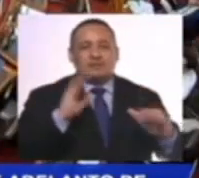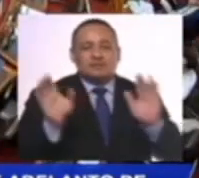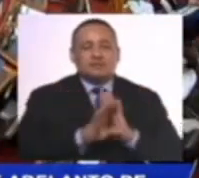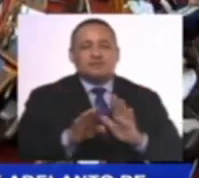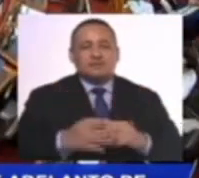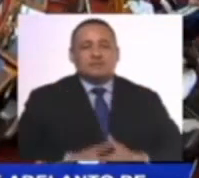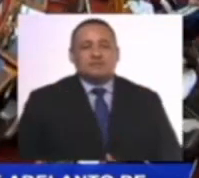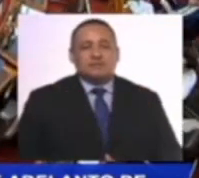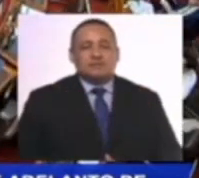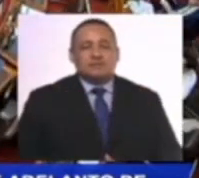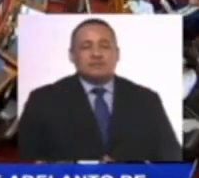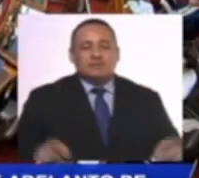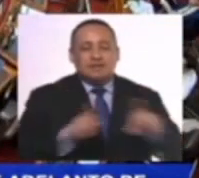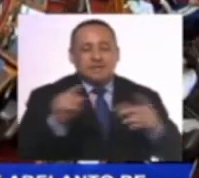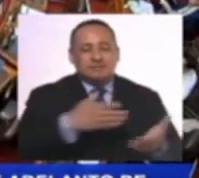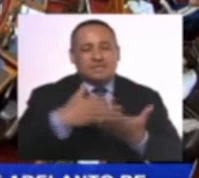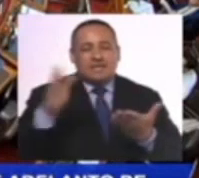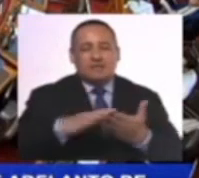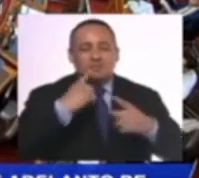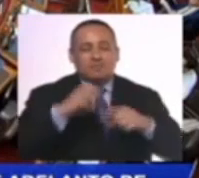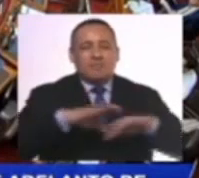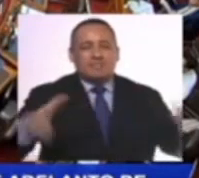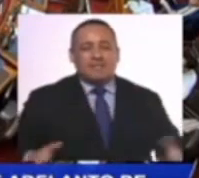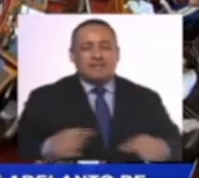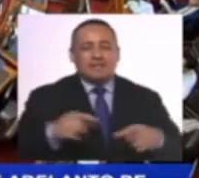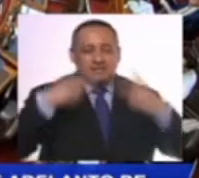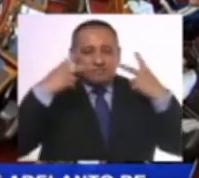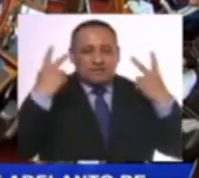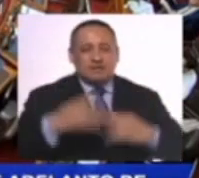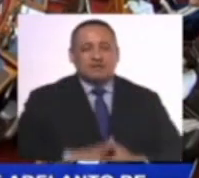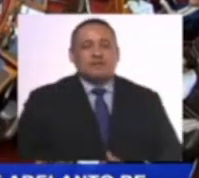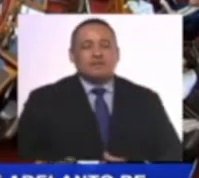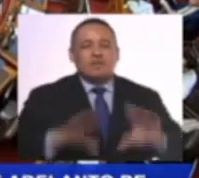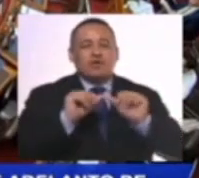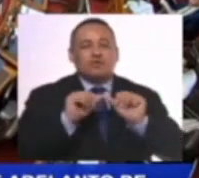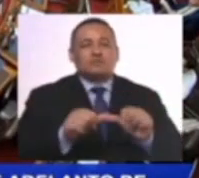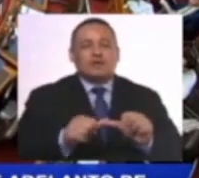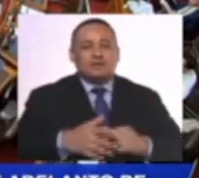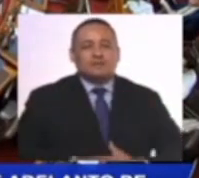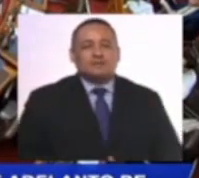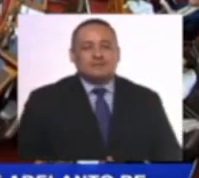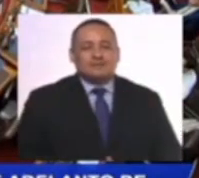mantel de chifa la Huifala. Vale. Que no continúe. Es mantel de chifa. ¿Vale? Ahora vamos a continuar.